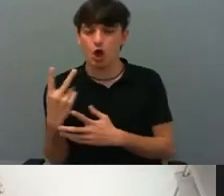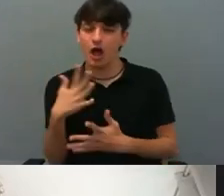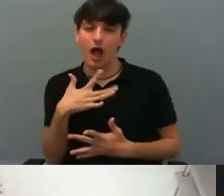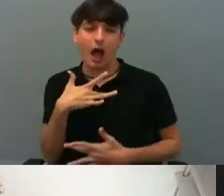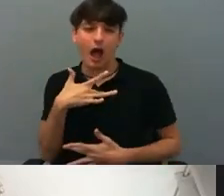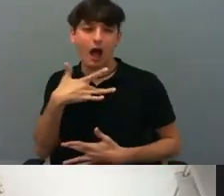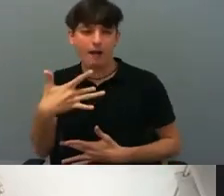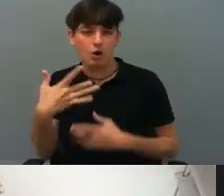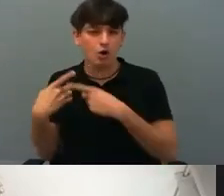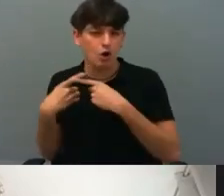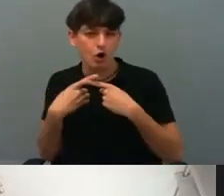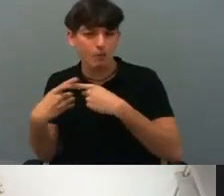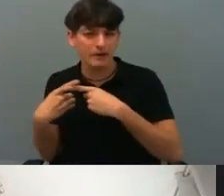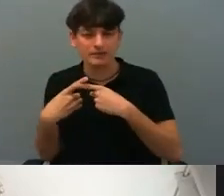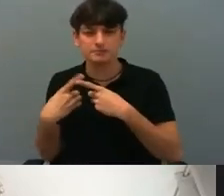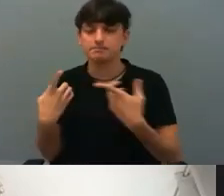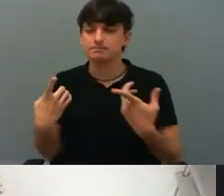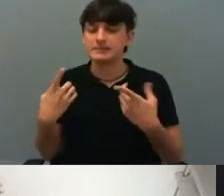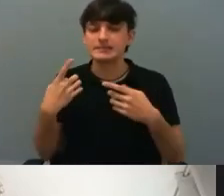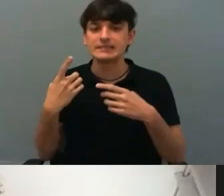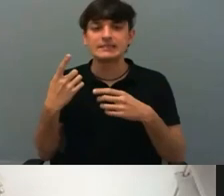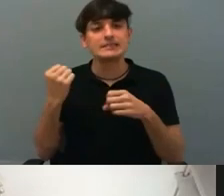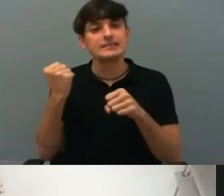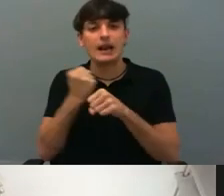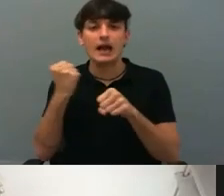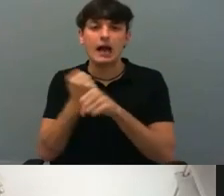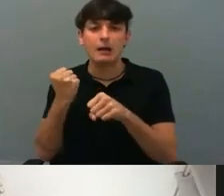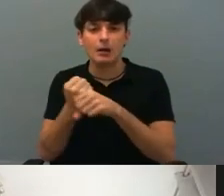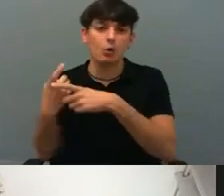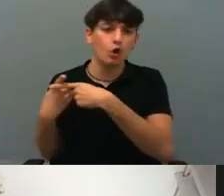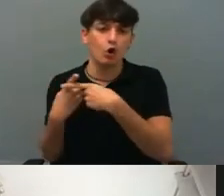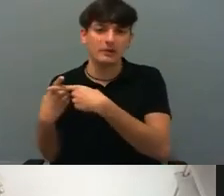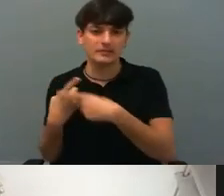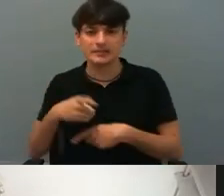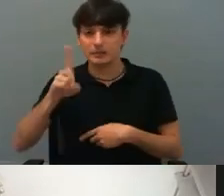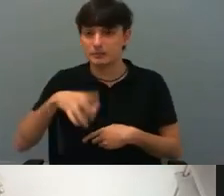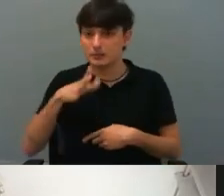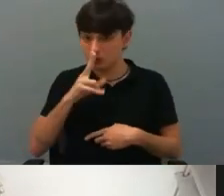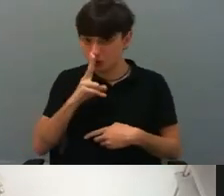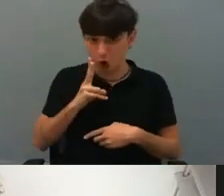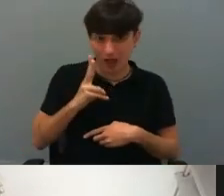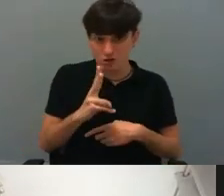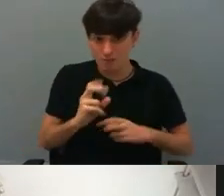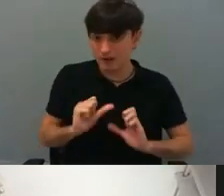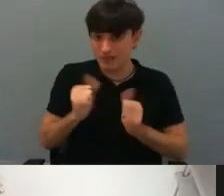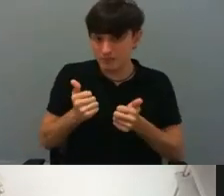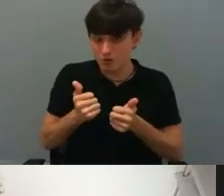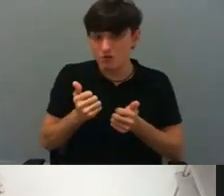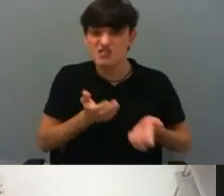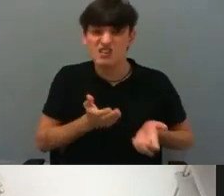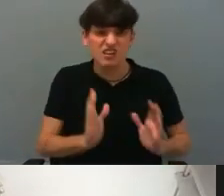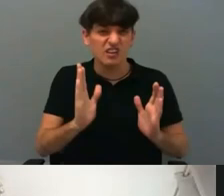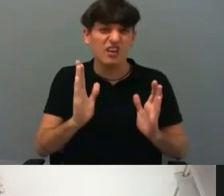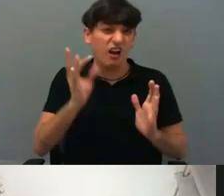compartir y repartir espontáneamente las tareas. Por ejemplo, en los 2 primeros años la niña dormía muy mal y